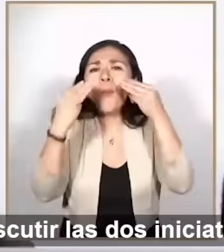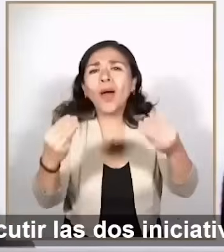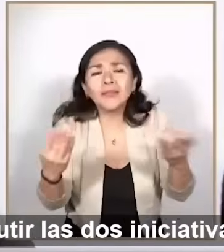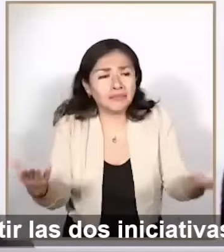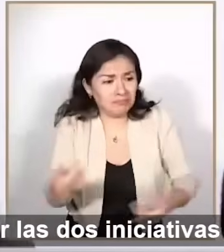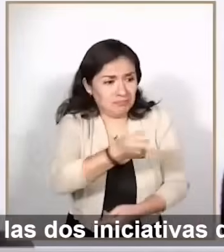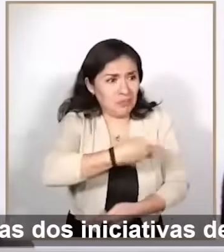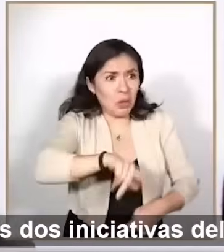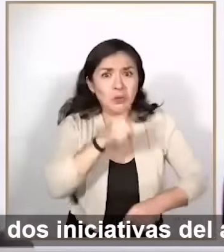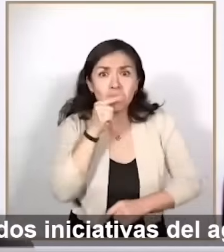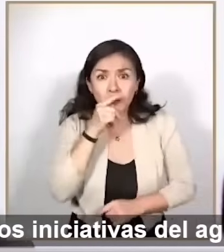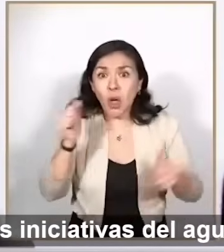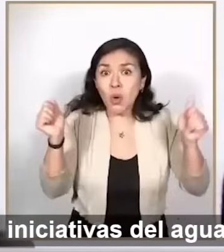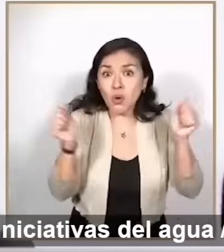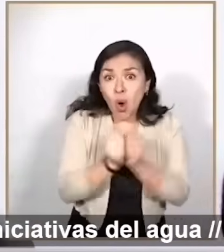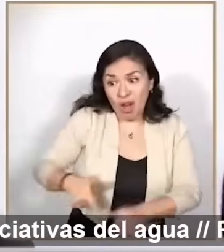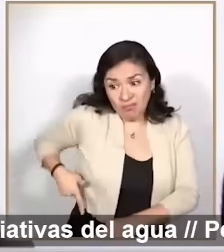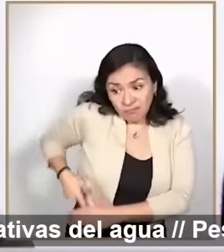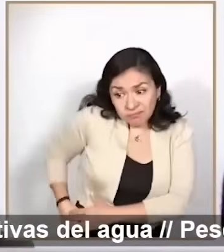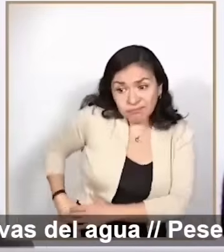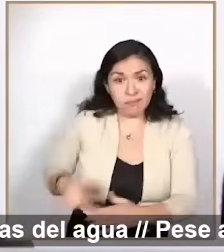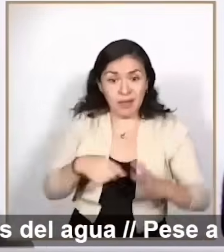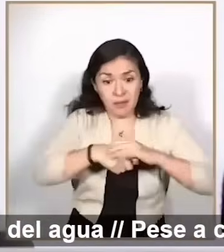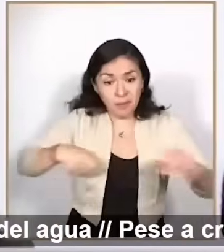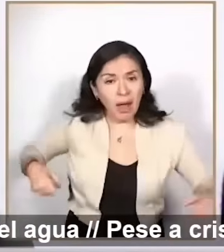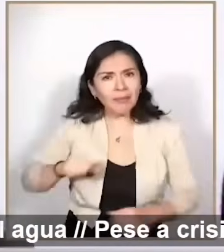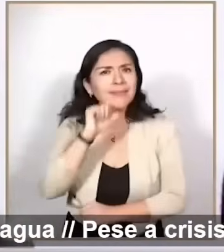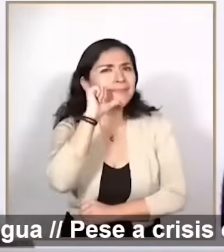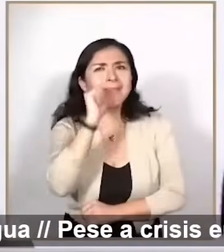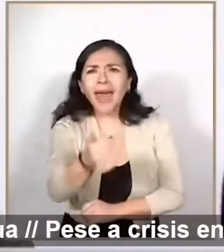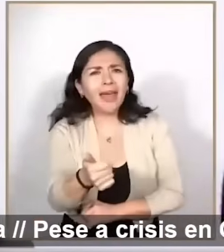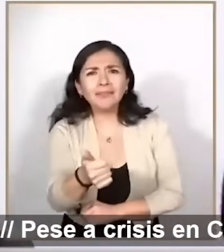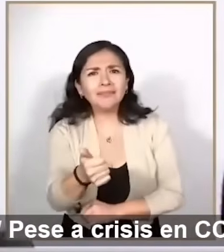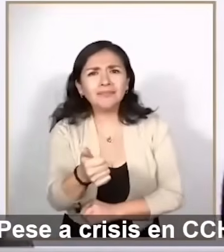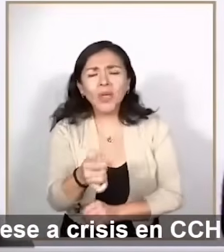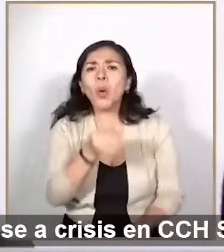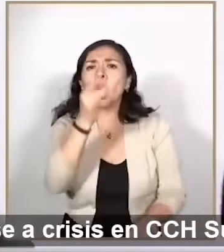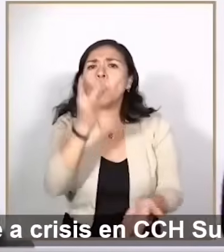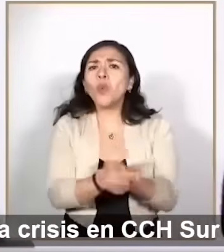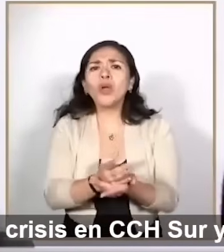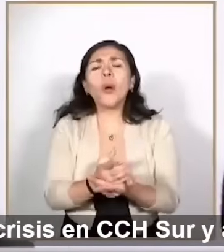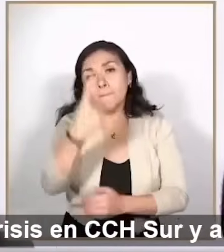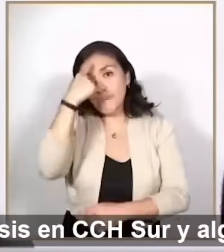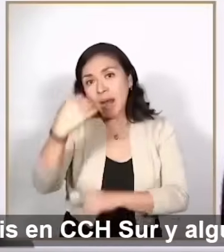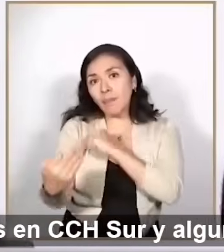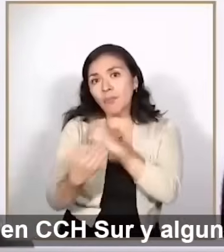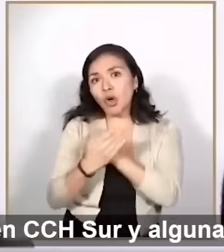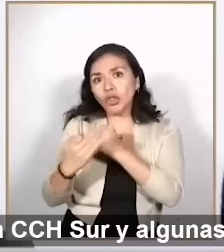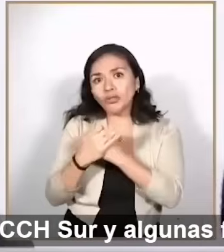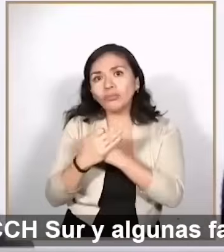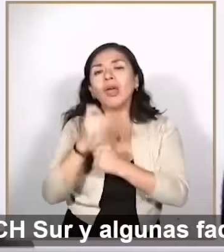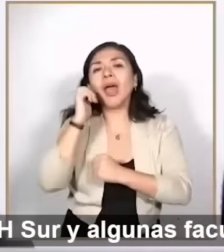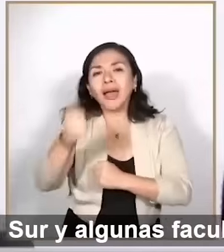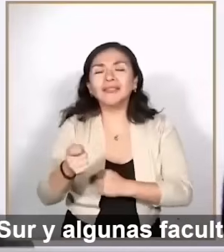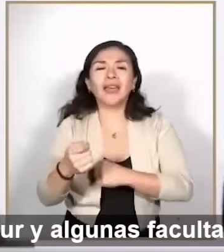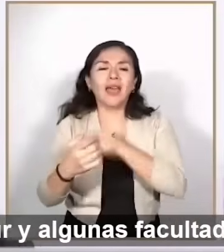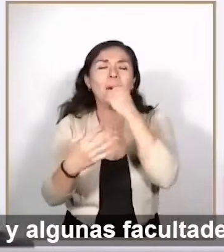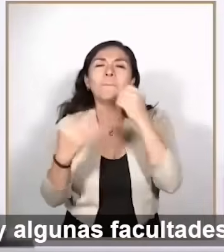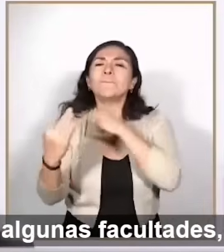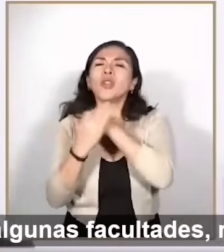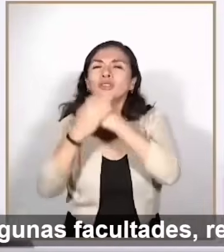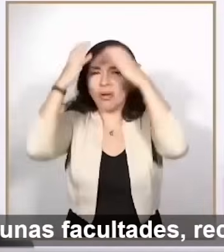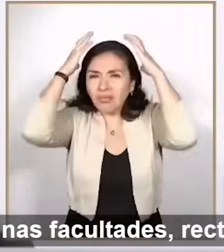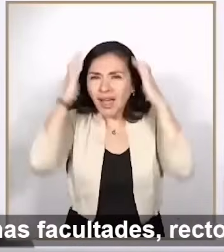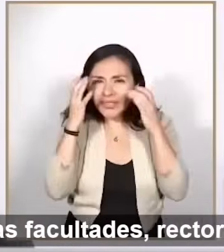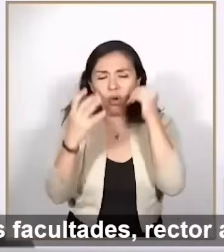policías no fueron armados, fueron con su equipo de protección, que son rodilleras,